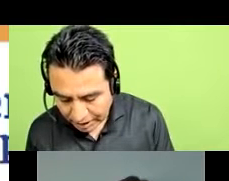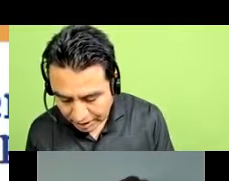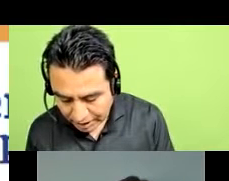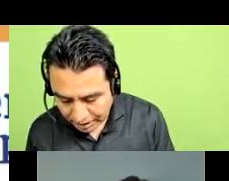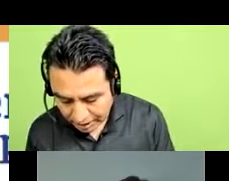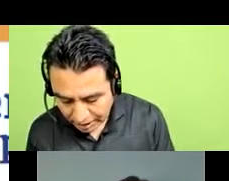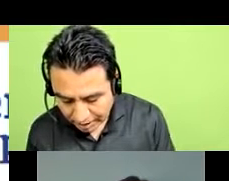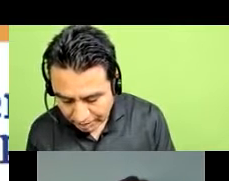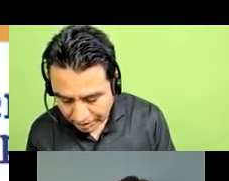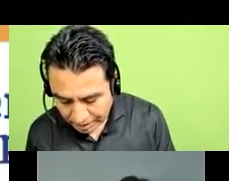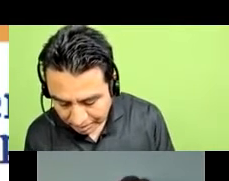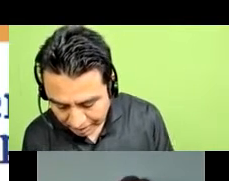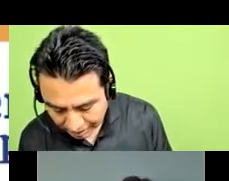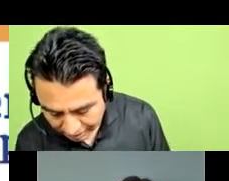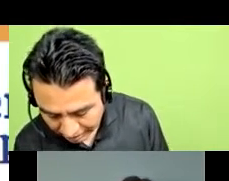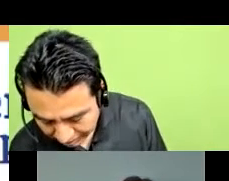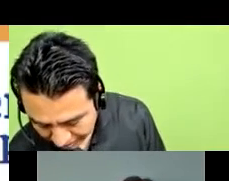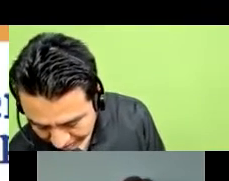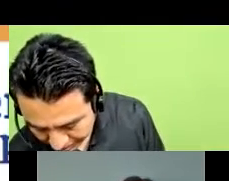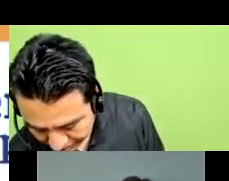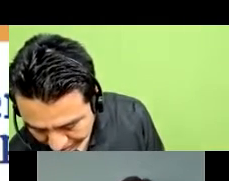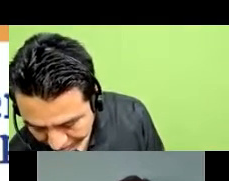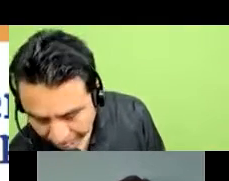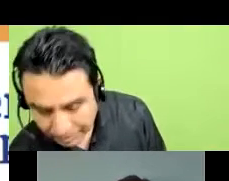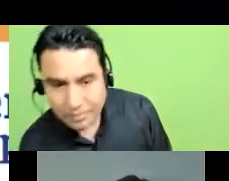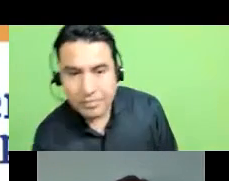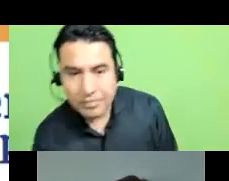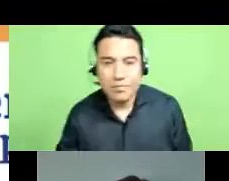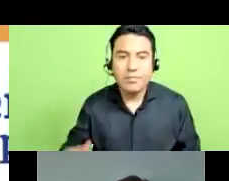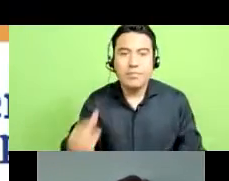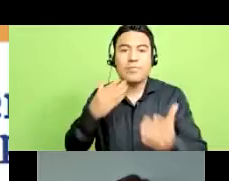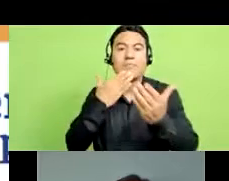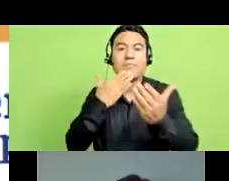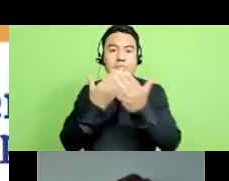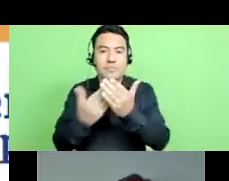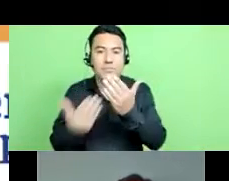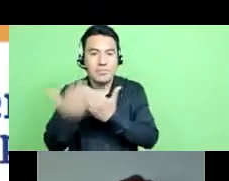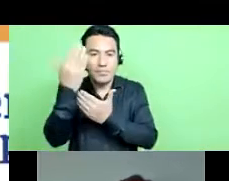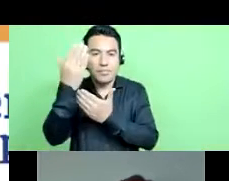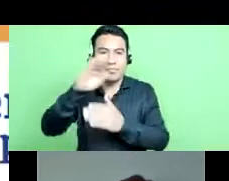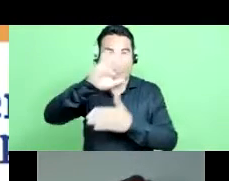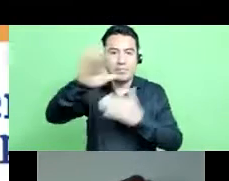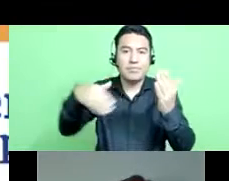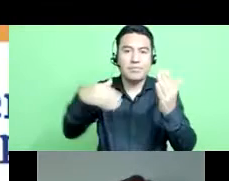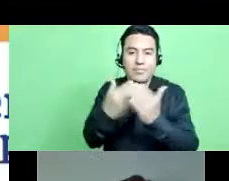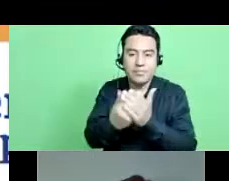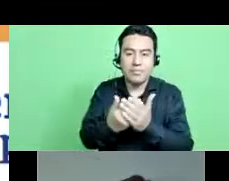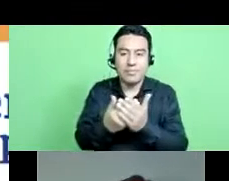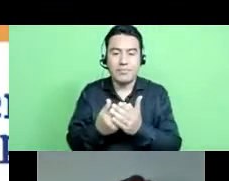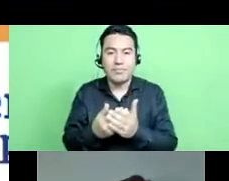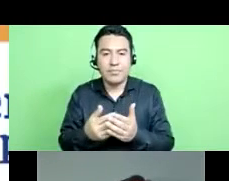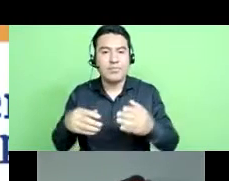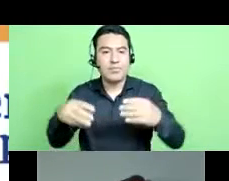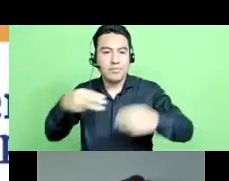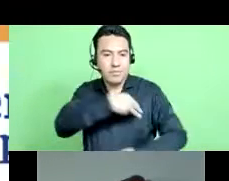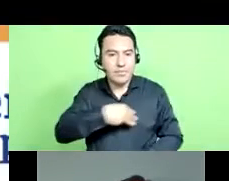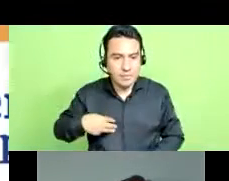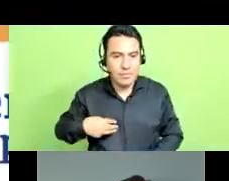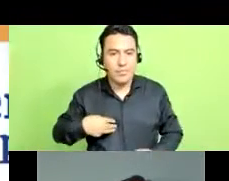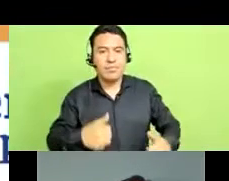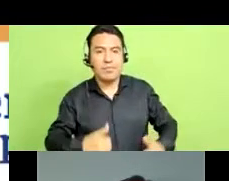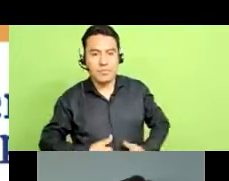buenos días con todas y todas de salud hasta ahora y el ministerio de vivienda construcción y saneamiento